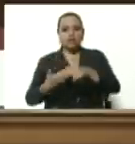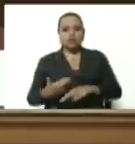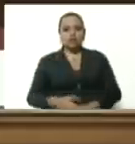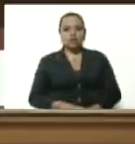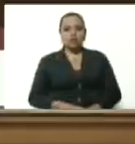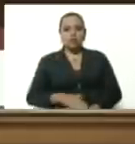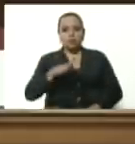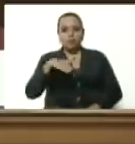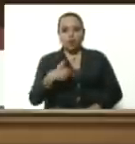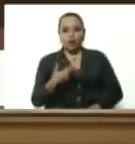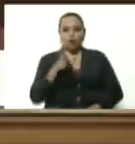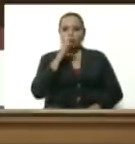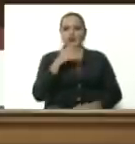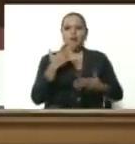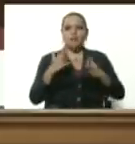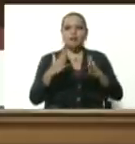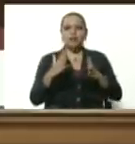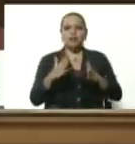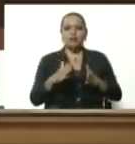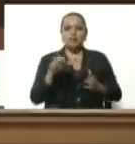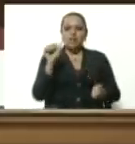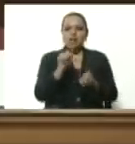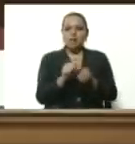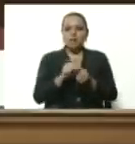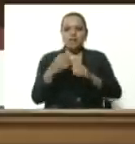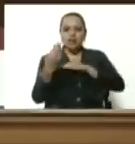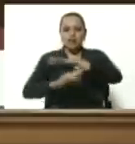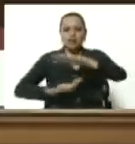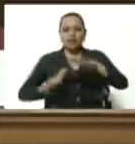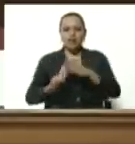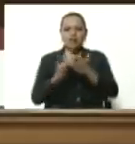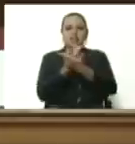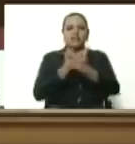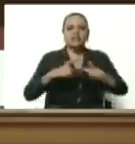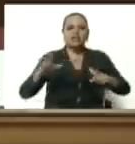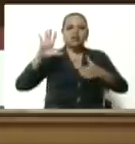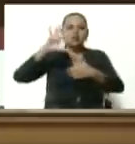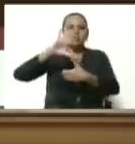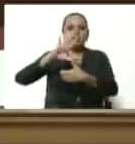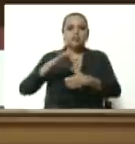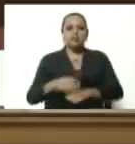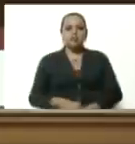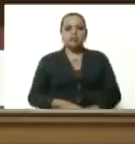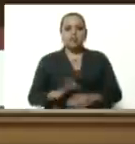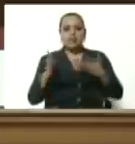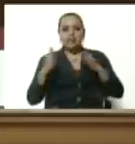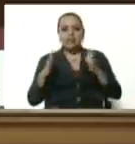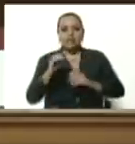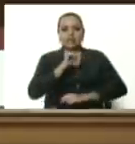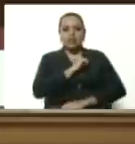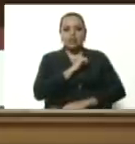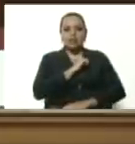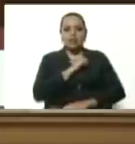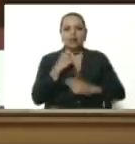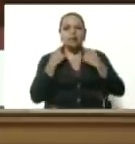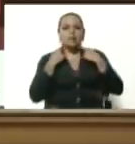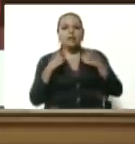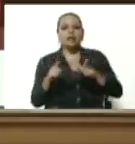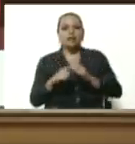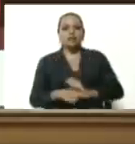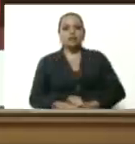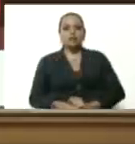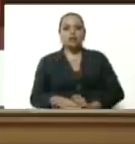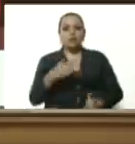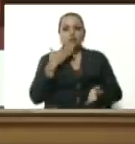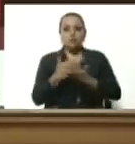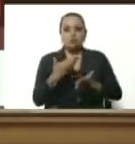Pongamos sin temor la piedra fundamental de la libertad sudamericana. Vacilar es perdernos. Propongo que